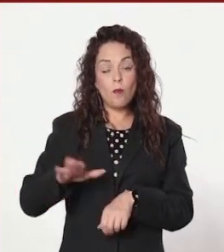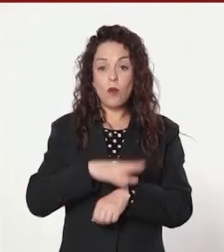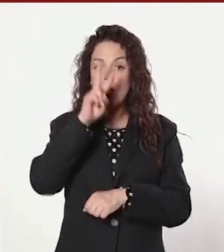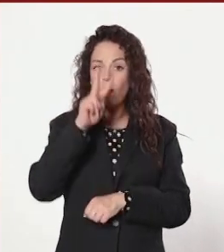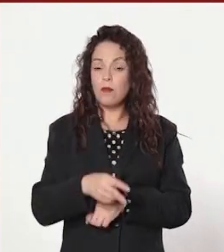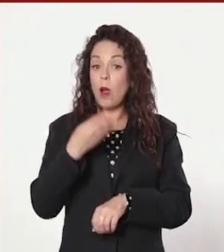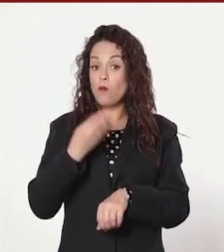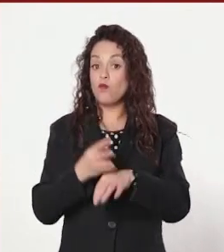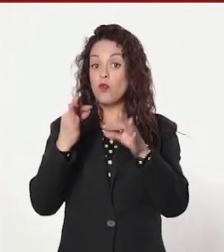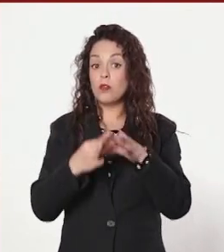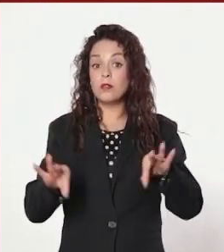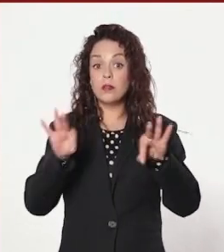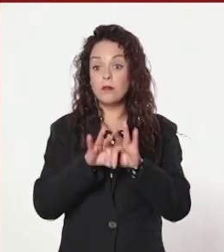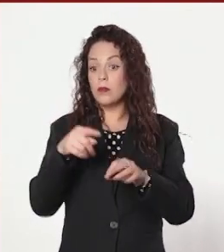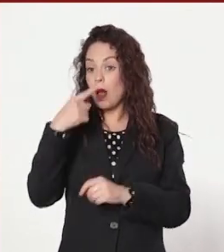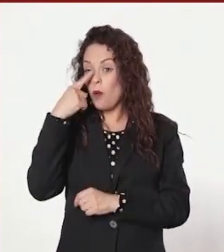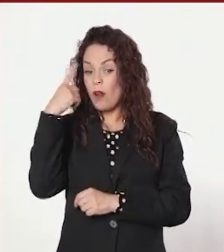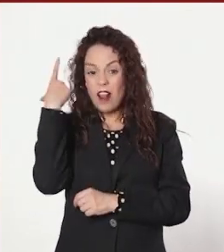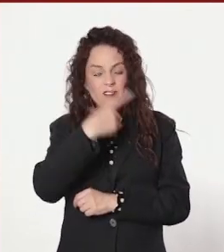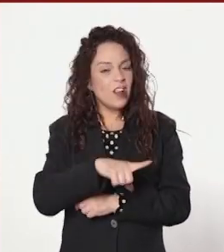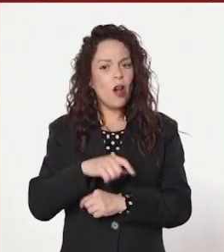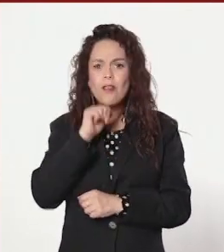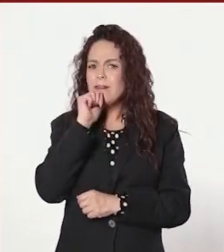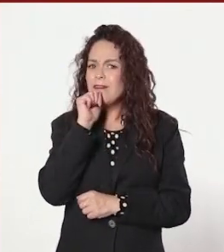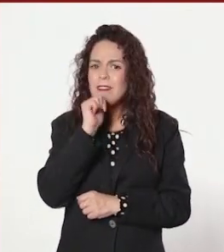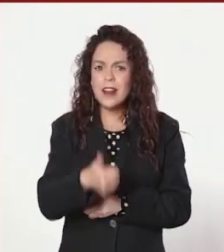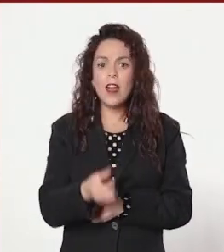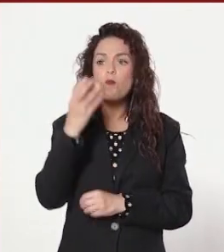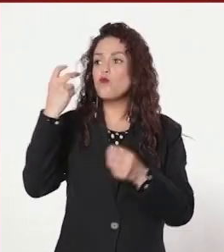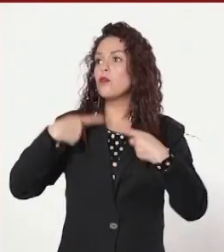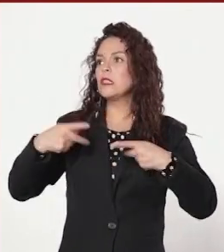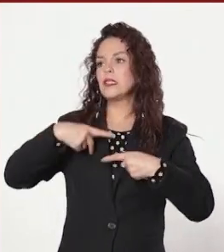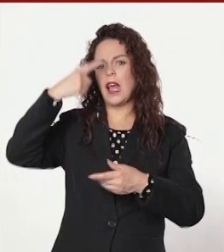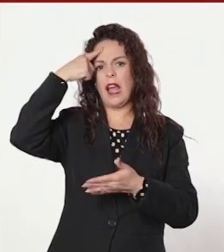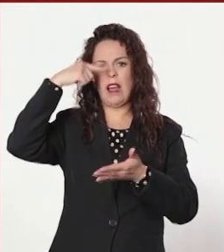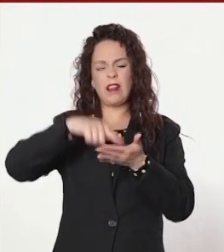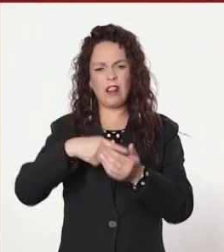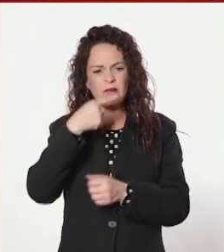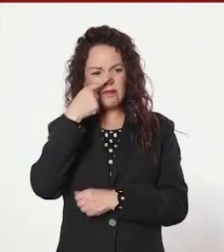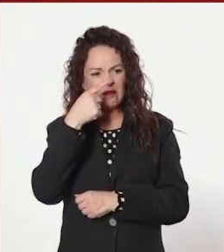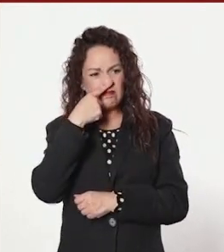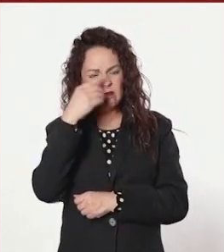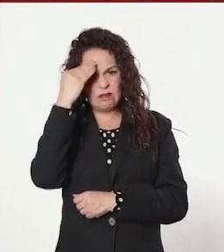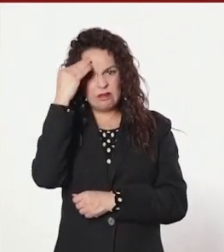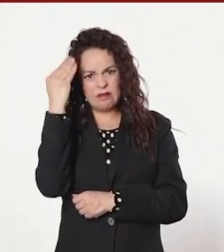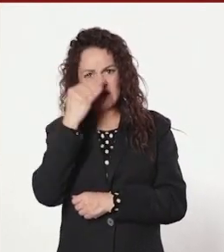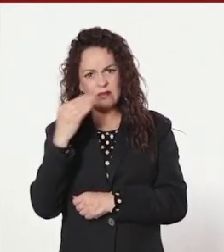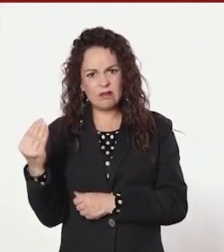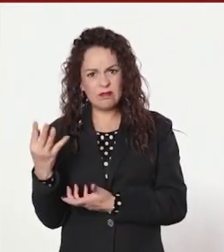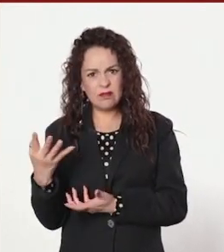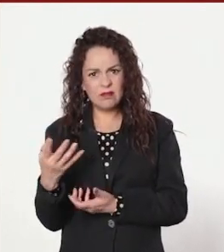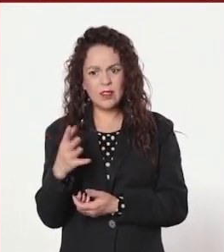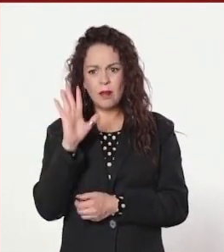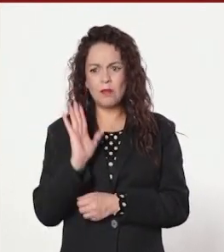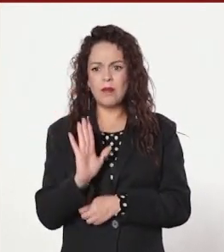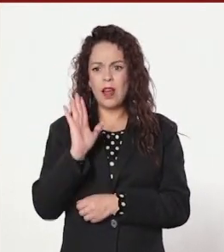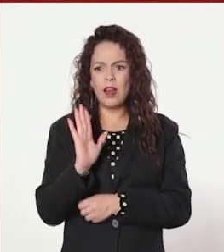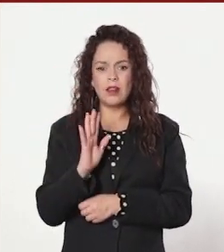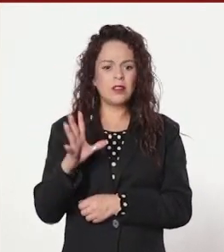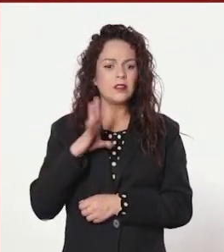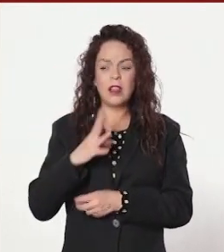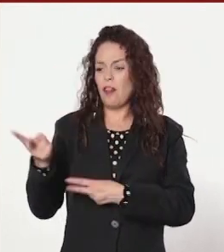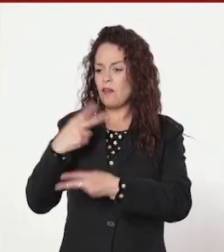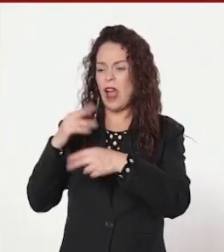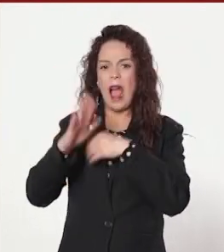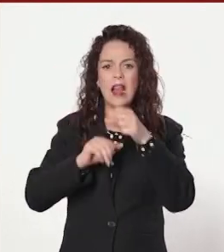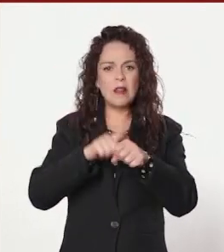importante resaltar que no huele feo, porque mucha gente piensa que va a oler feo si hace composta, que va a tener